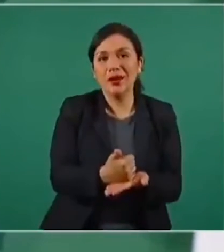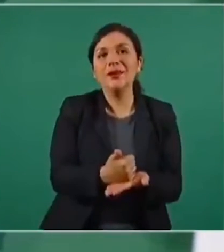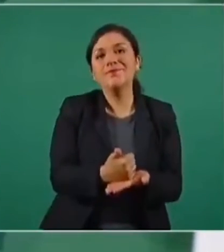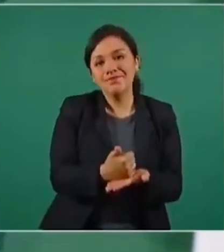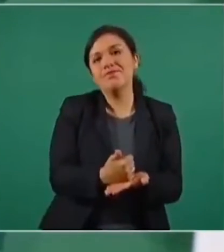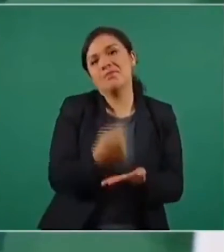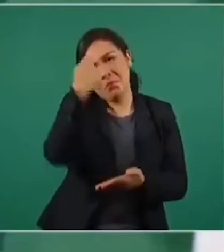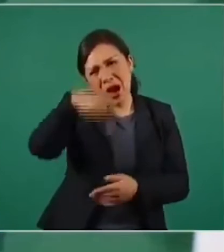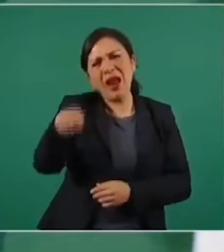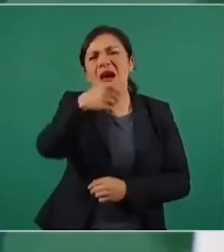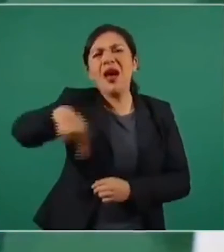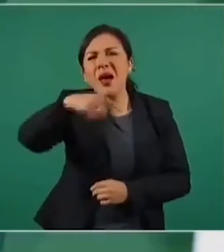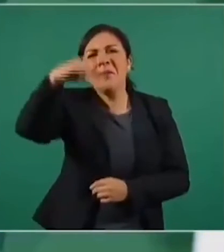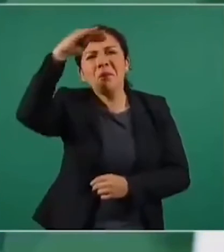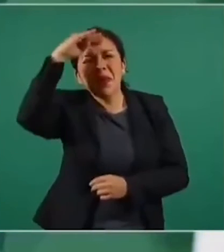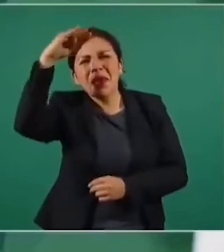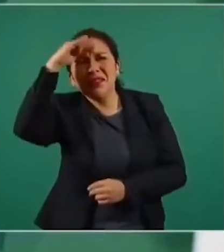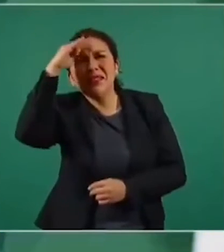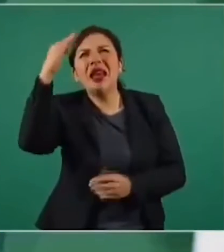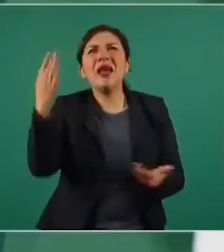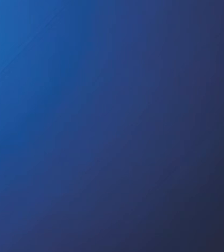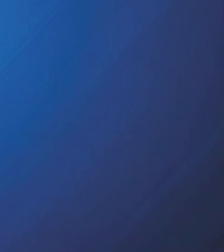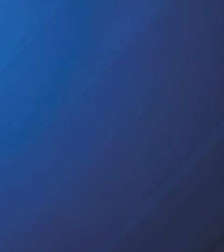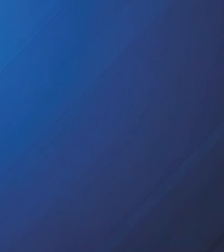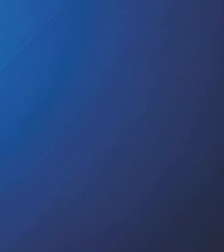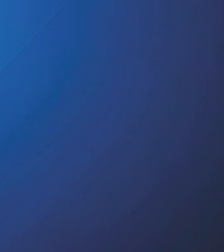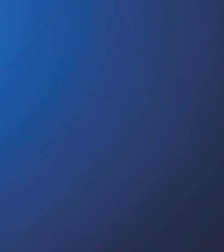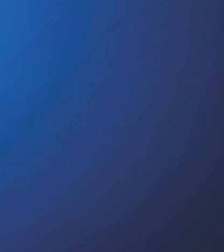a quitar que este miedos